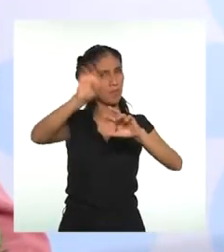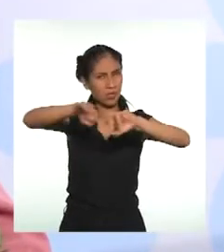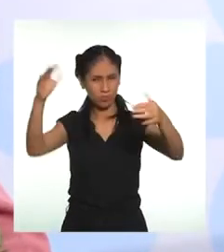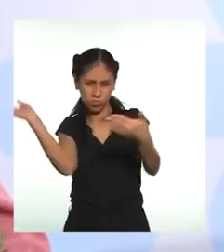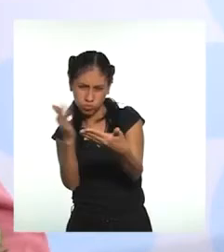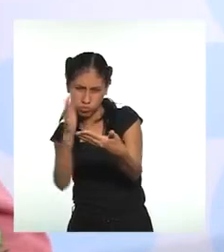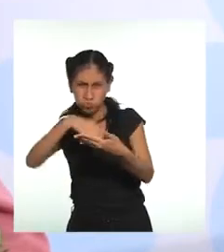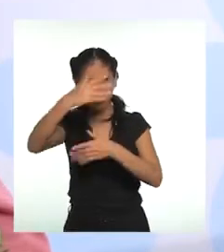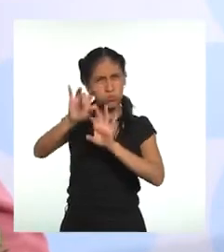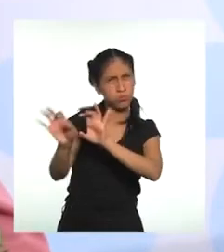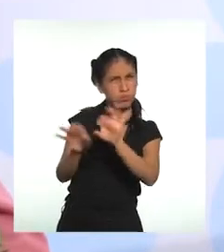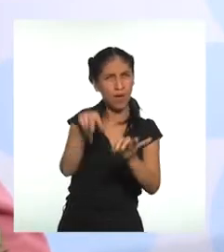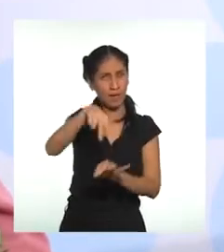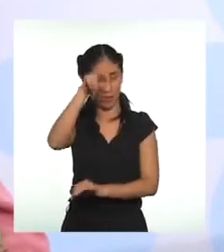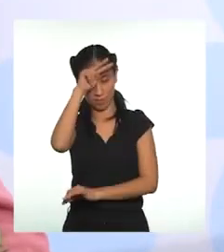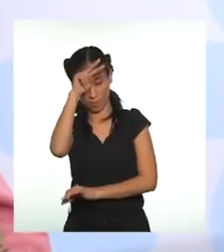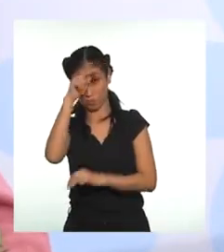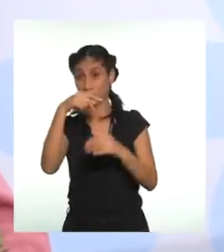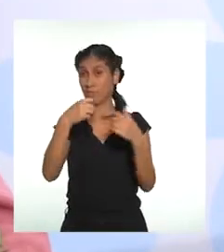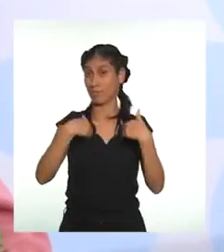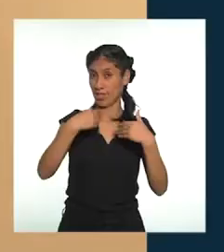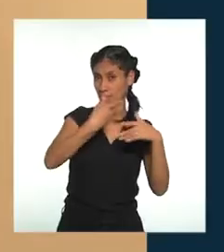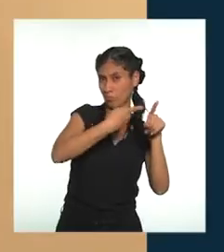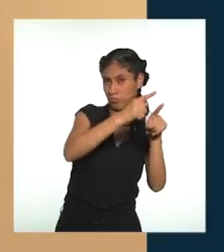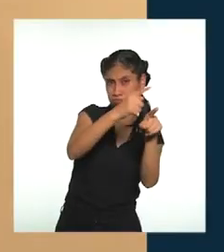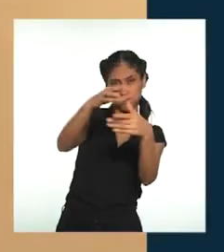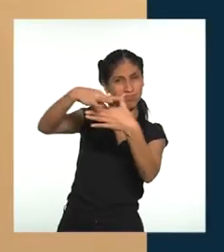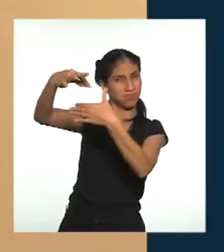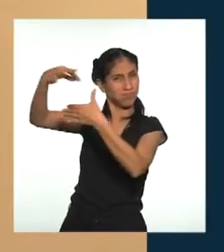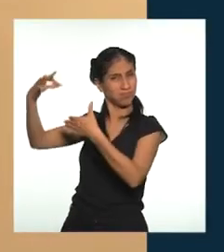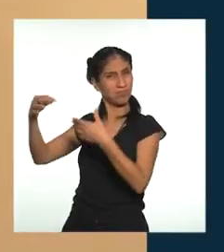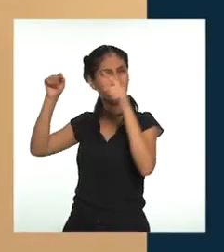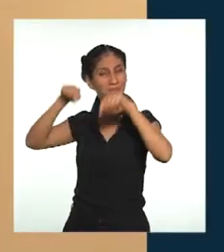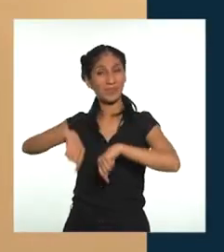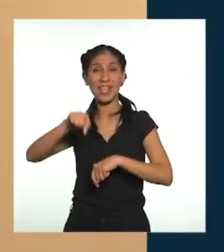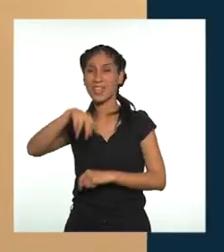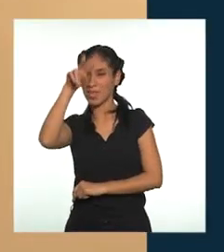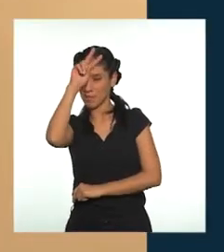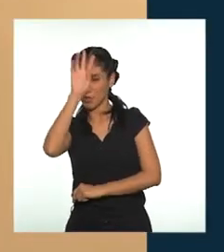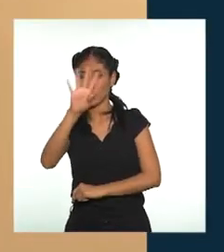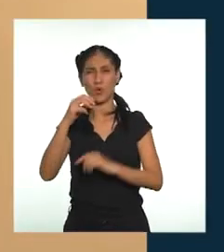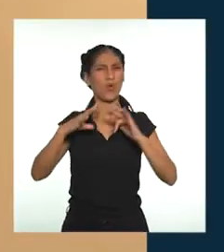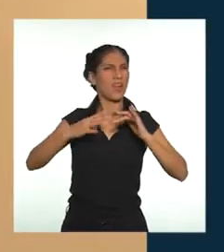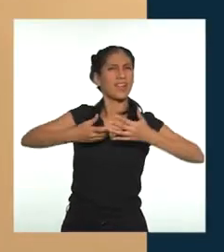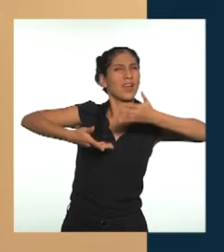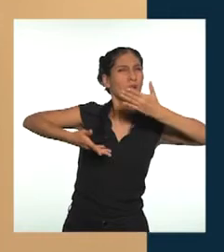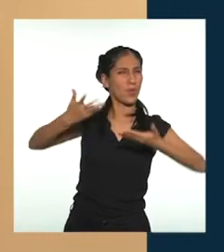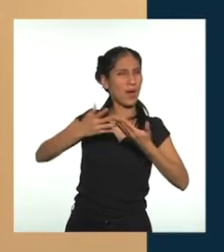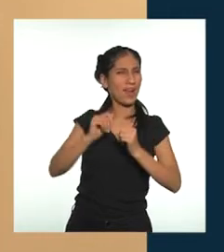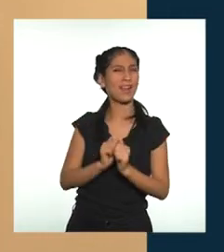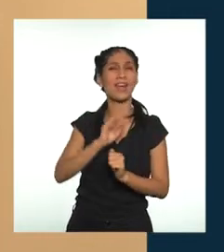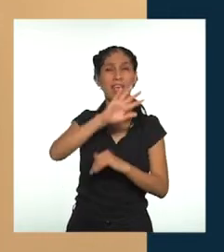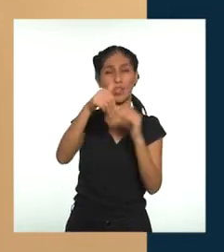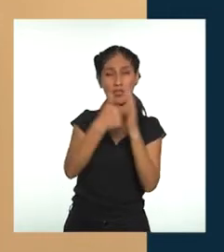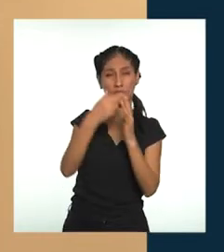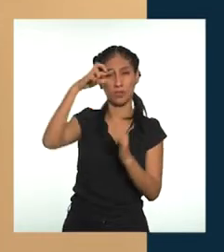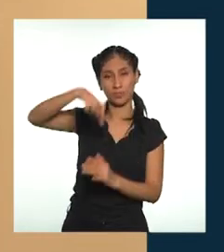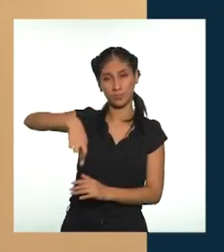doy cuenta de que el Perú es más diverso de lo que pensaba. La riqueza de nuestro país radica en